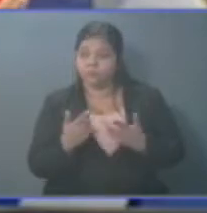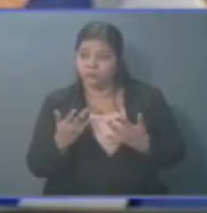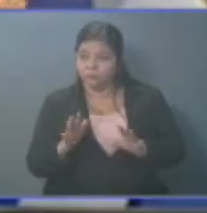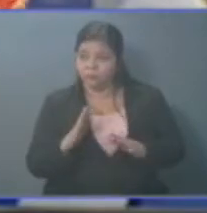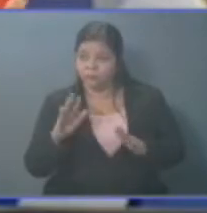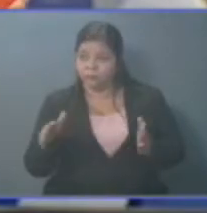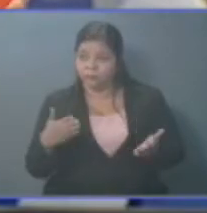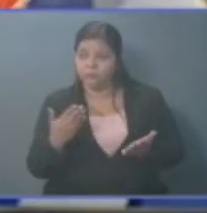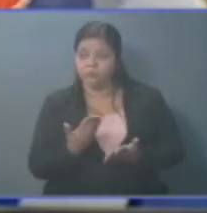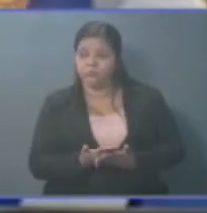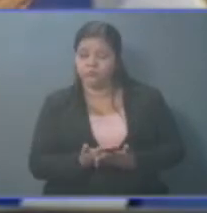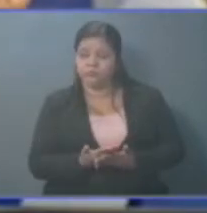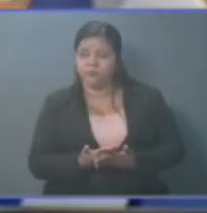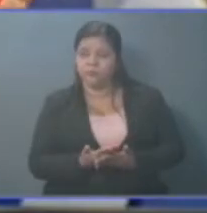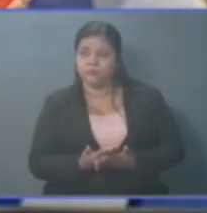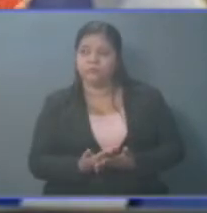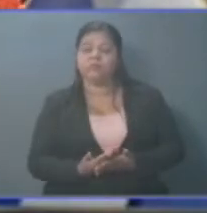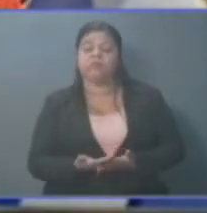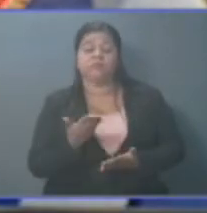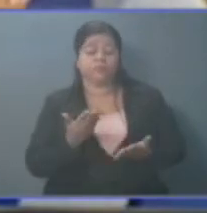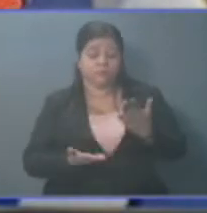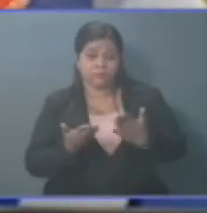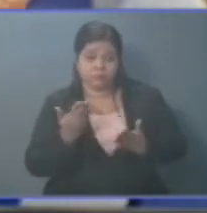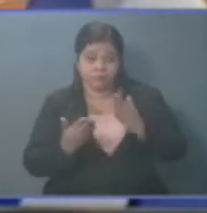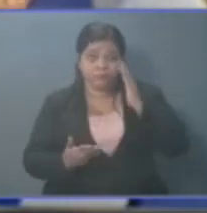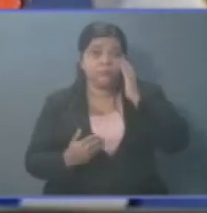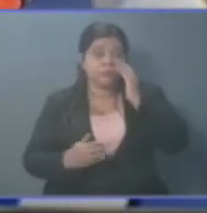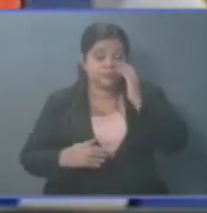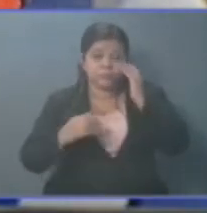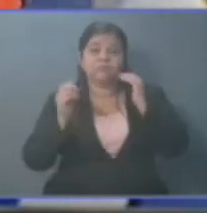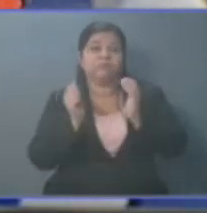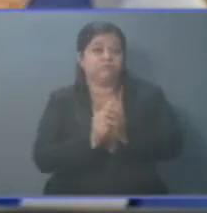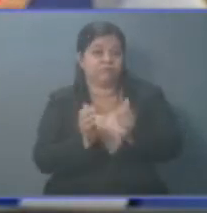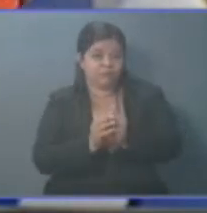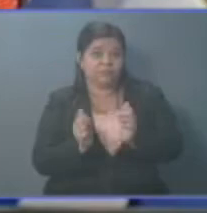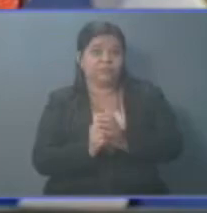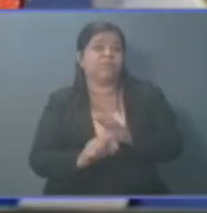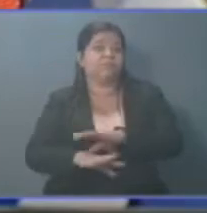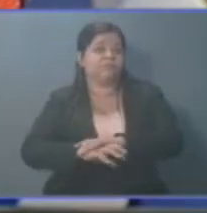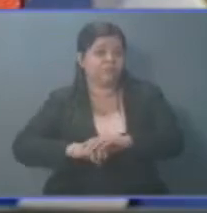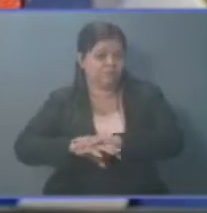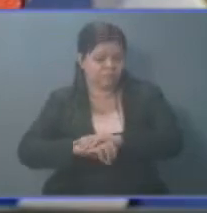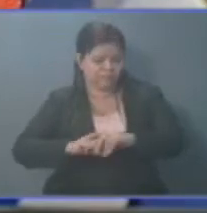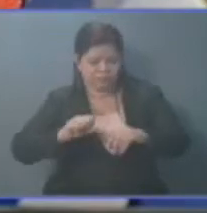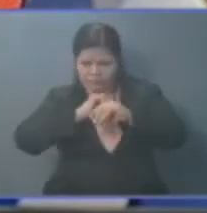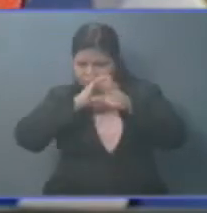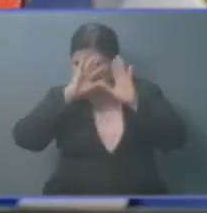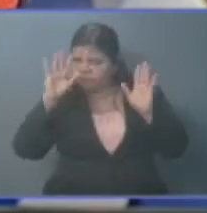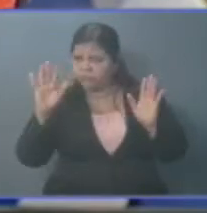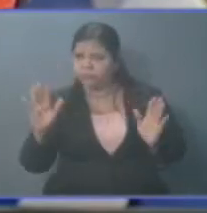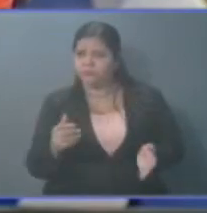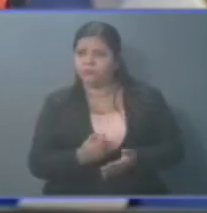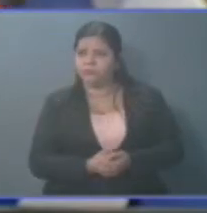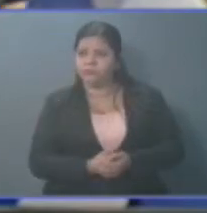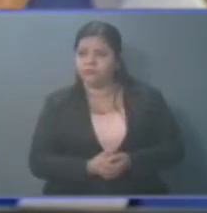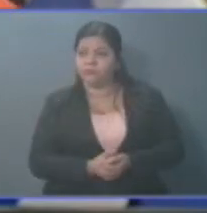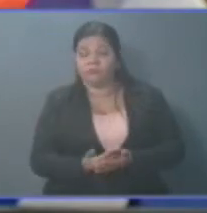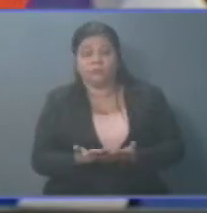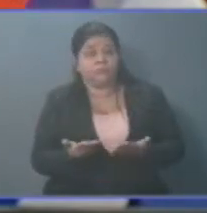y posibles potenciales casos de corrupción. Ahí está claro. Y si